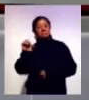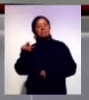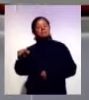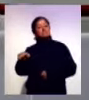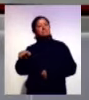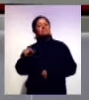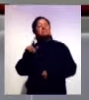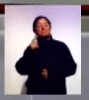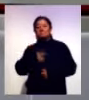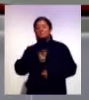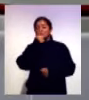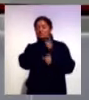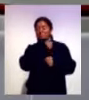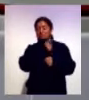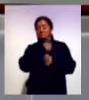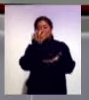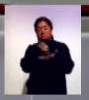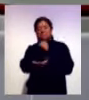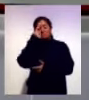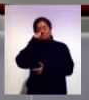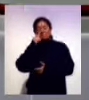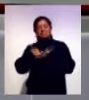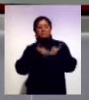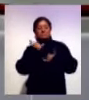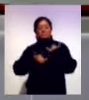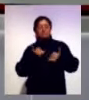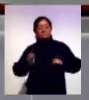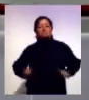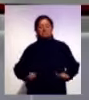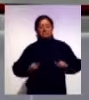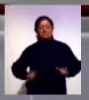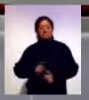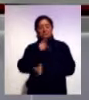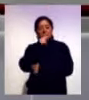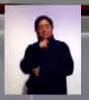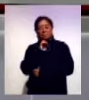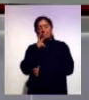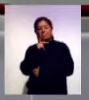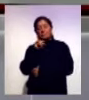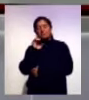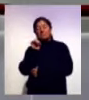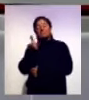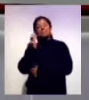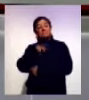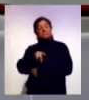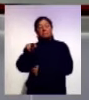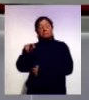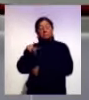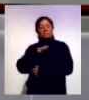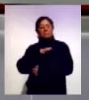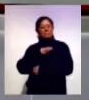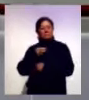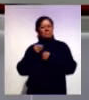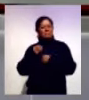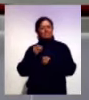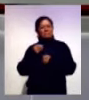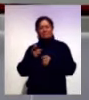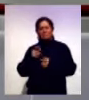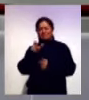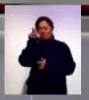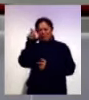primer clasificado para estos Juegos Olímpicos en Tokio y estos para atletas que la verdad dan mucha campanada y dan mucho de qué hablar por los